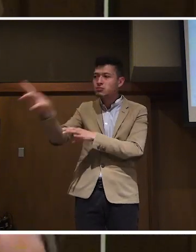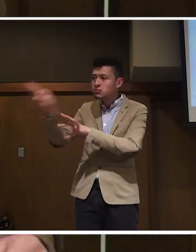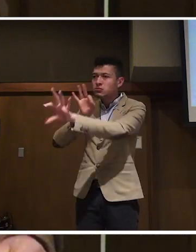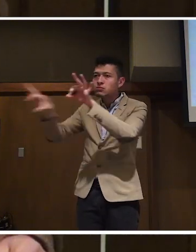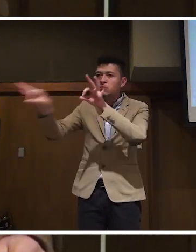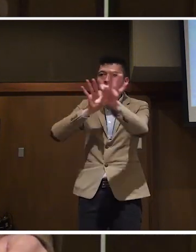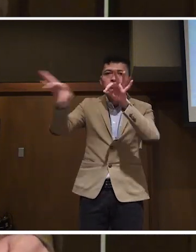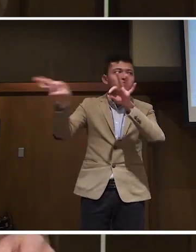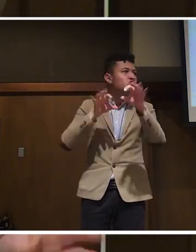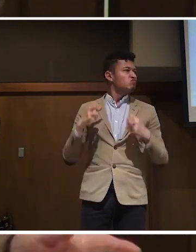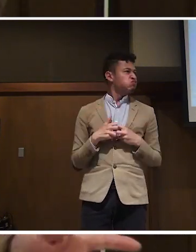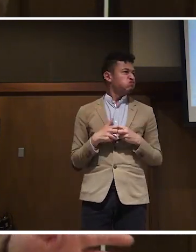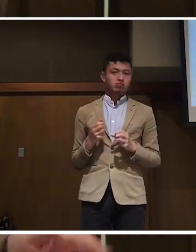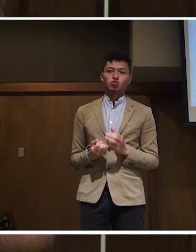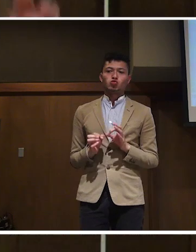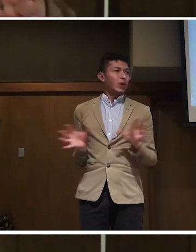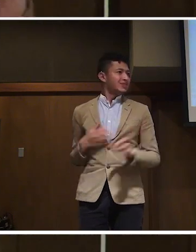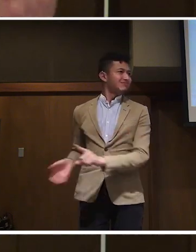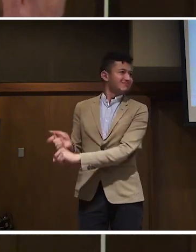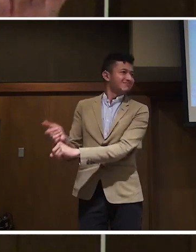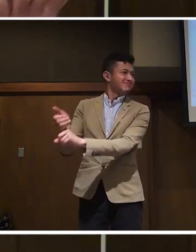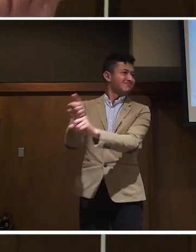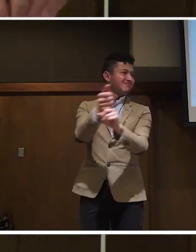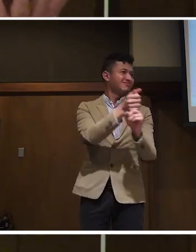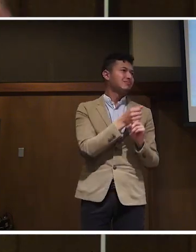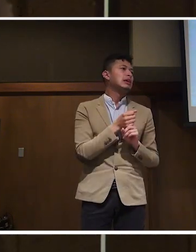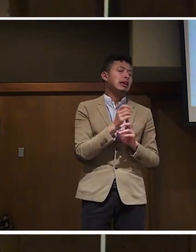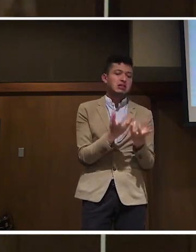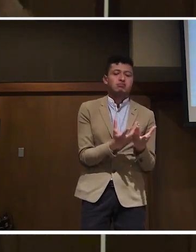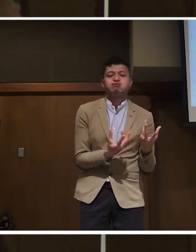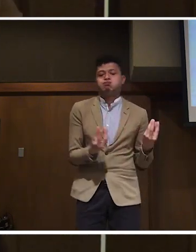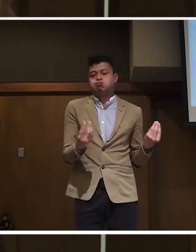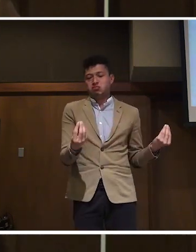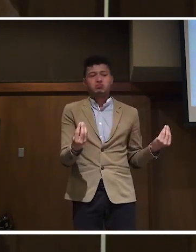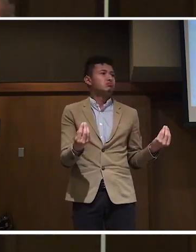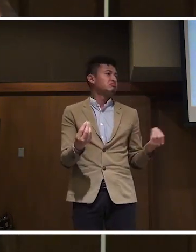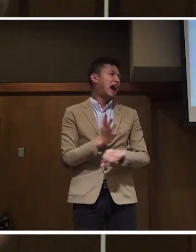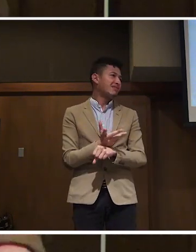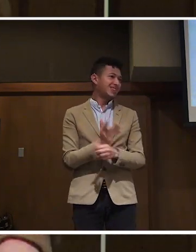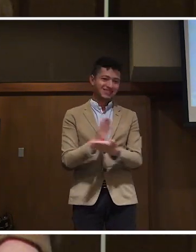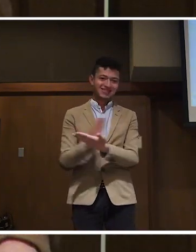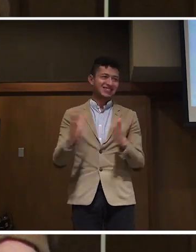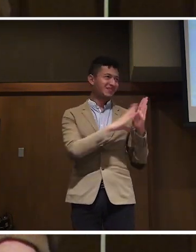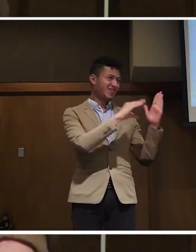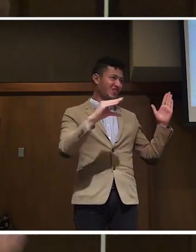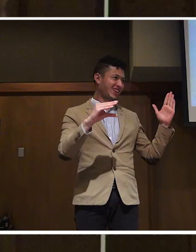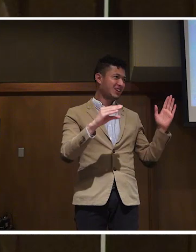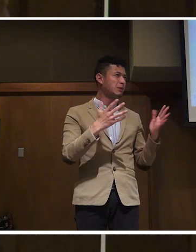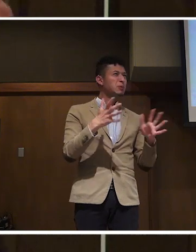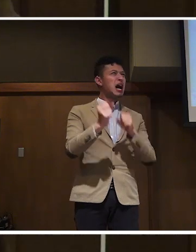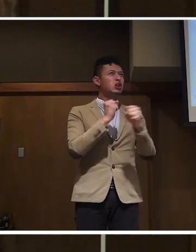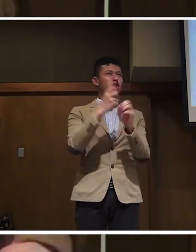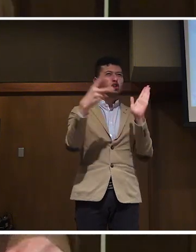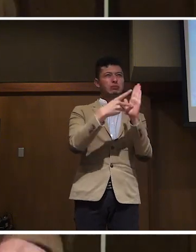mucha energía. Y eso llevó a que finalmente pues, la colección de arte se independizara. Ya hoy no es parte de la biblioteca, pero creo que lo fue hasta los